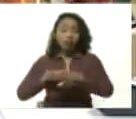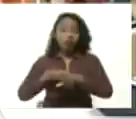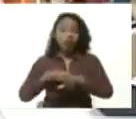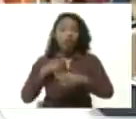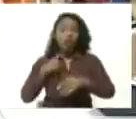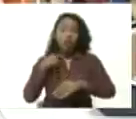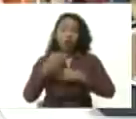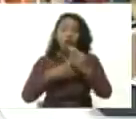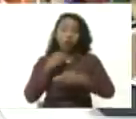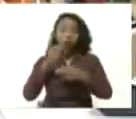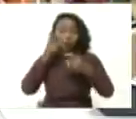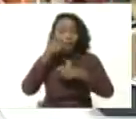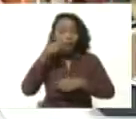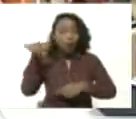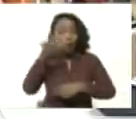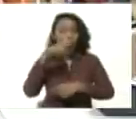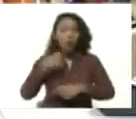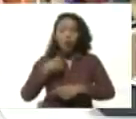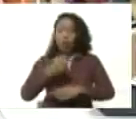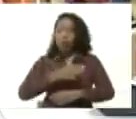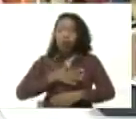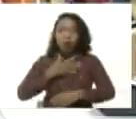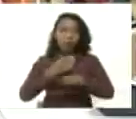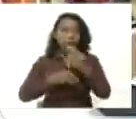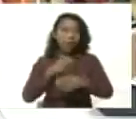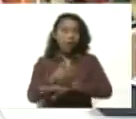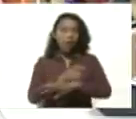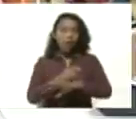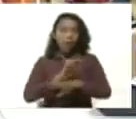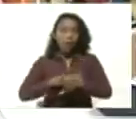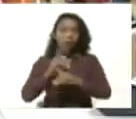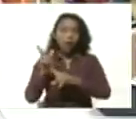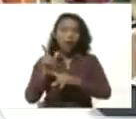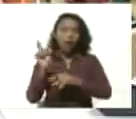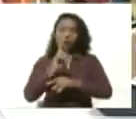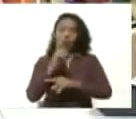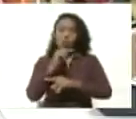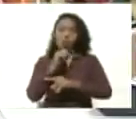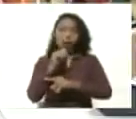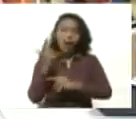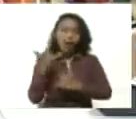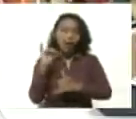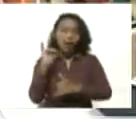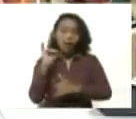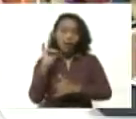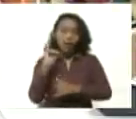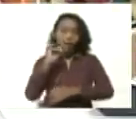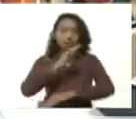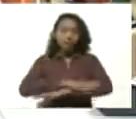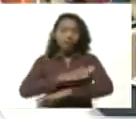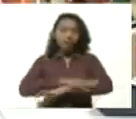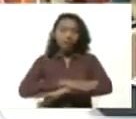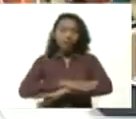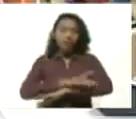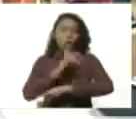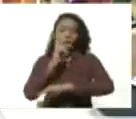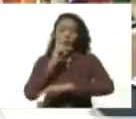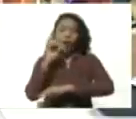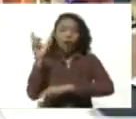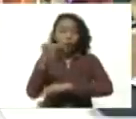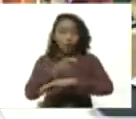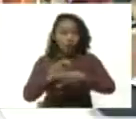al pueblo, no se lo puedo hacer al gobierno, porque el gobierno no tiene compón, el gobierno de